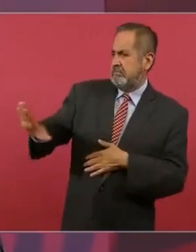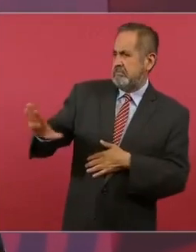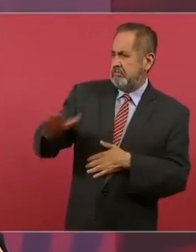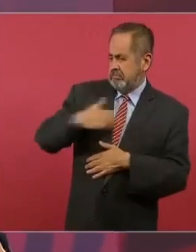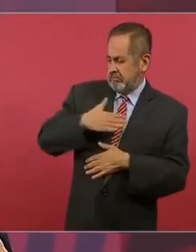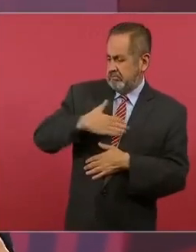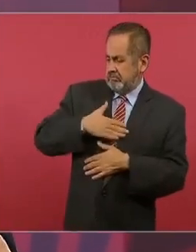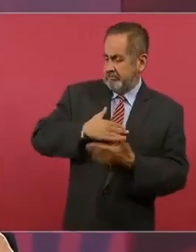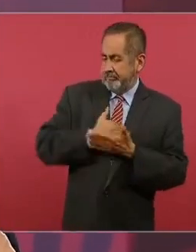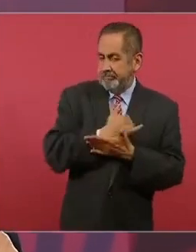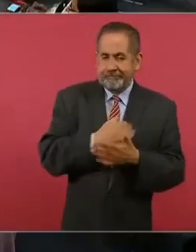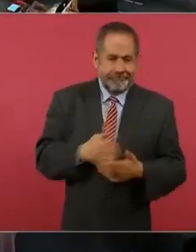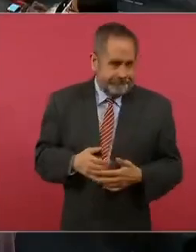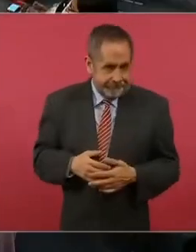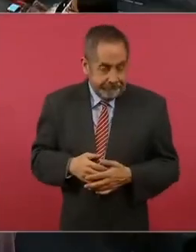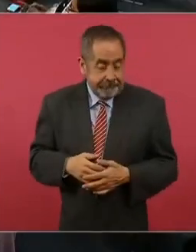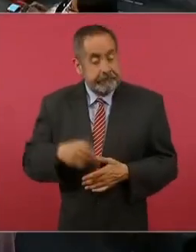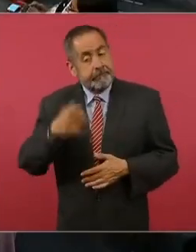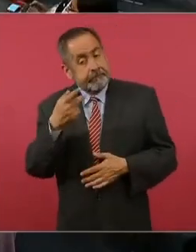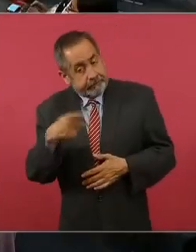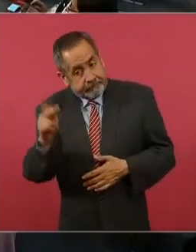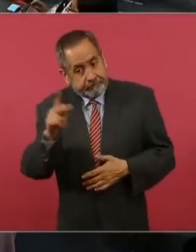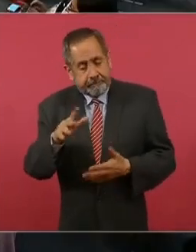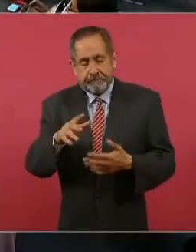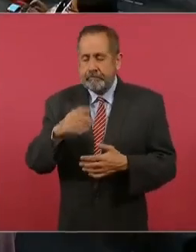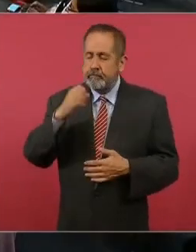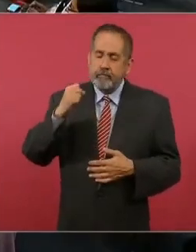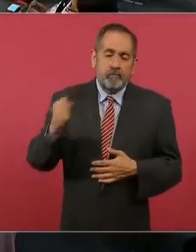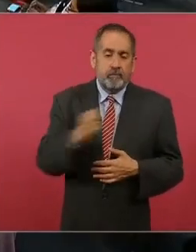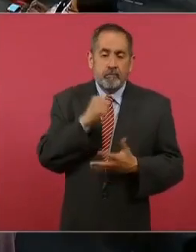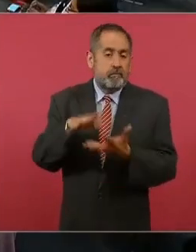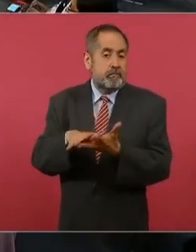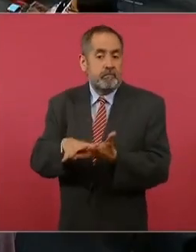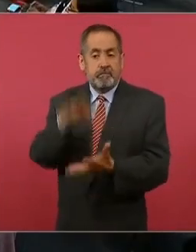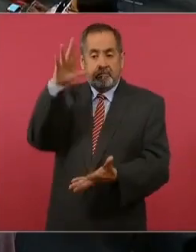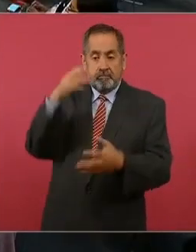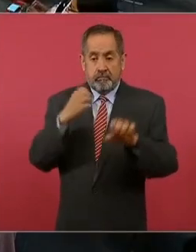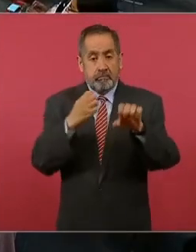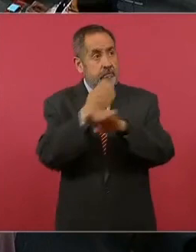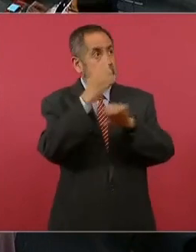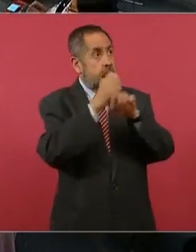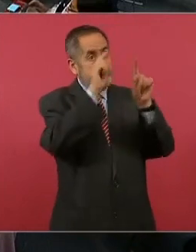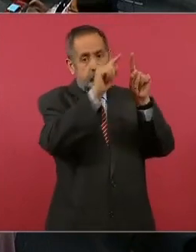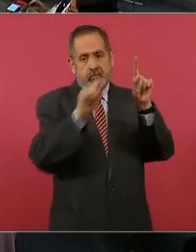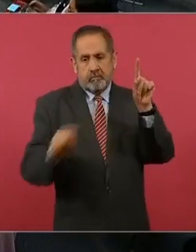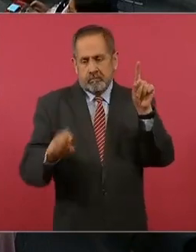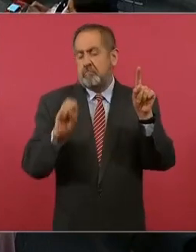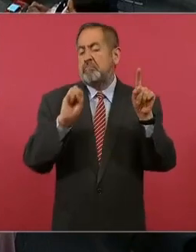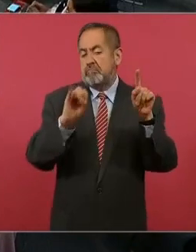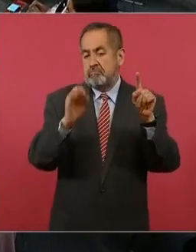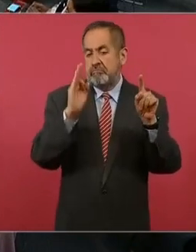Pero afortunadamente la mayoría sí está aceptando. Por ejemplo, en el caso de Durango,